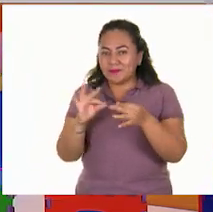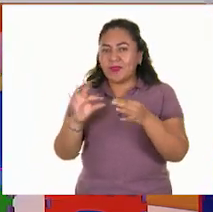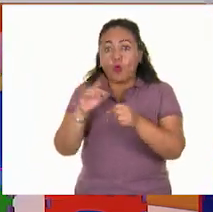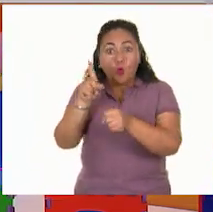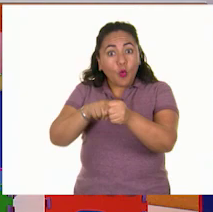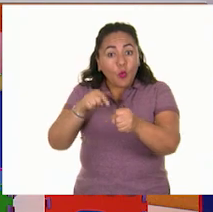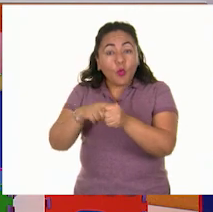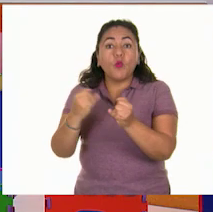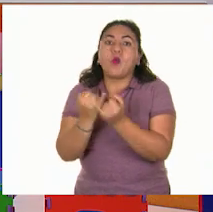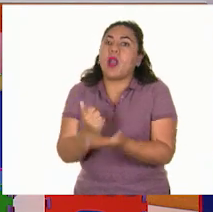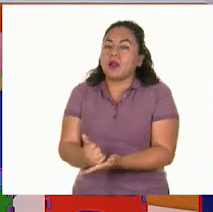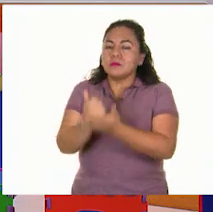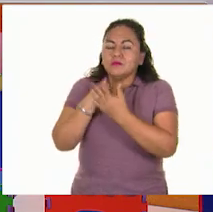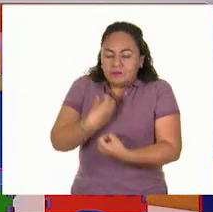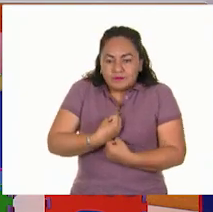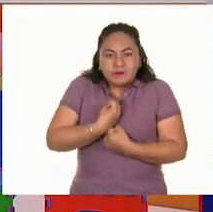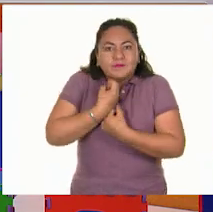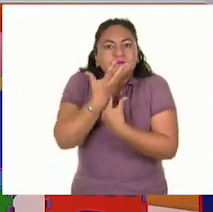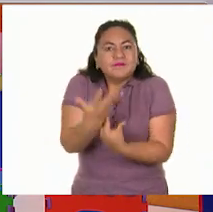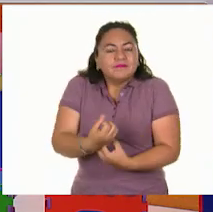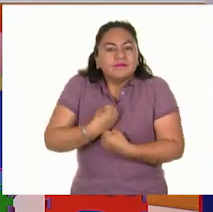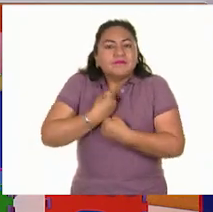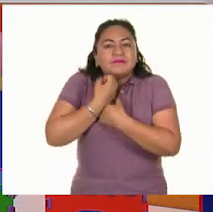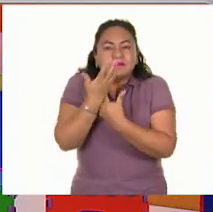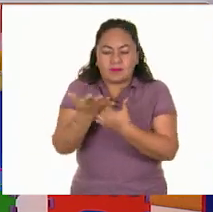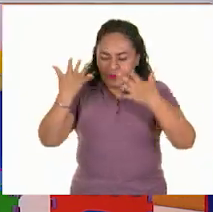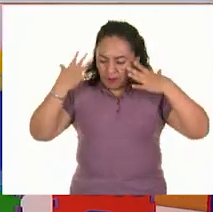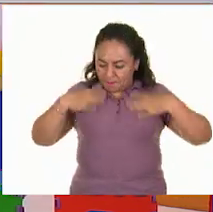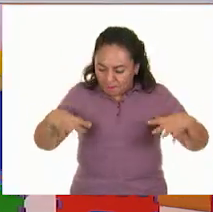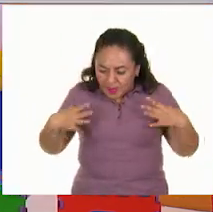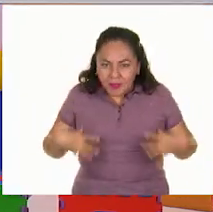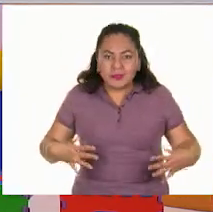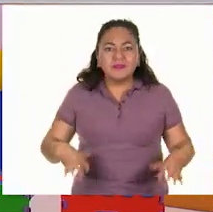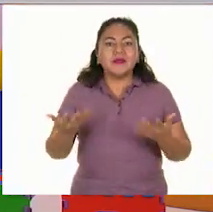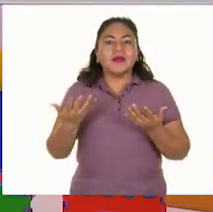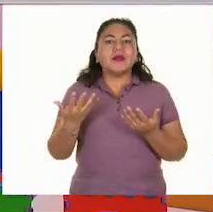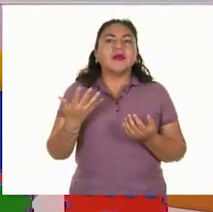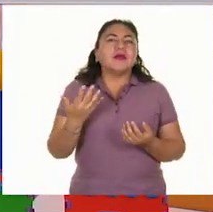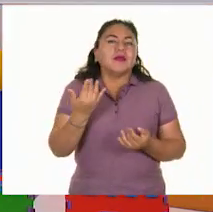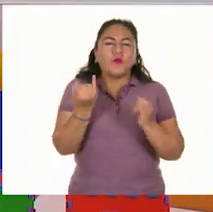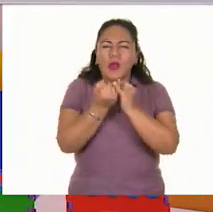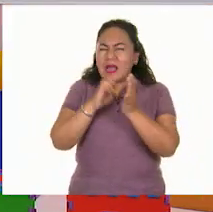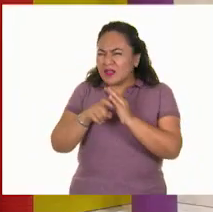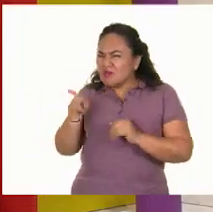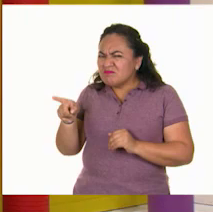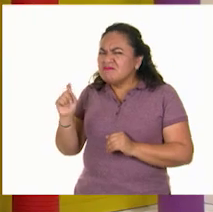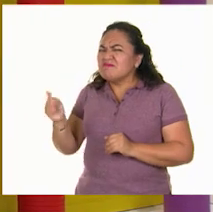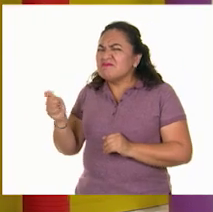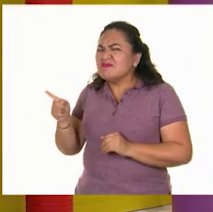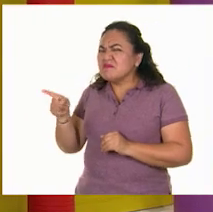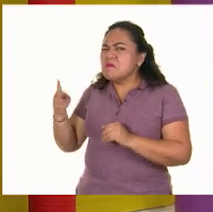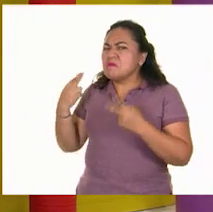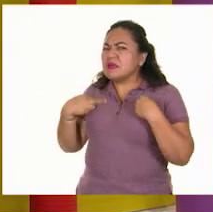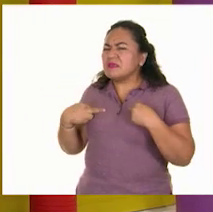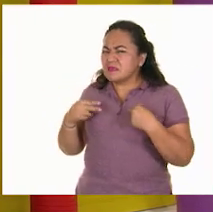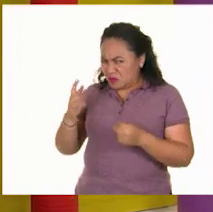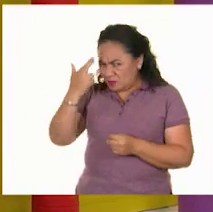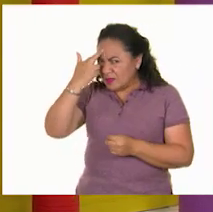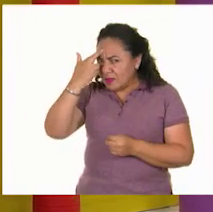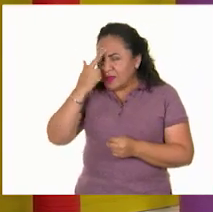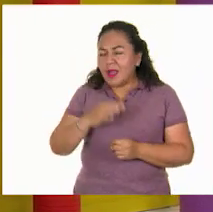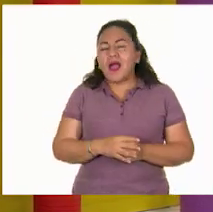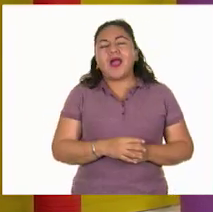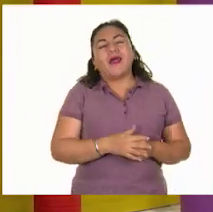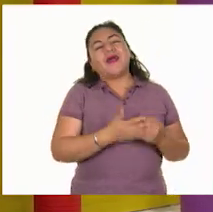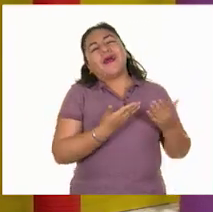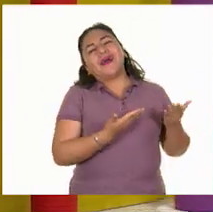nos ayudan a expresar a través del vestido y como eso que tienes ahí, ¿qué es? ¿Recuerdas?